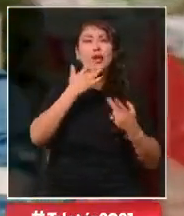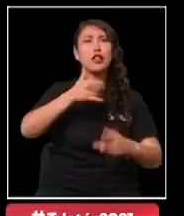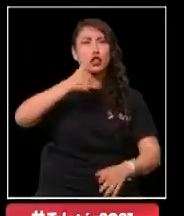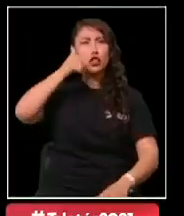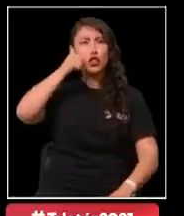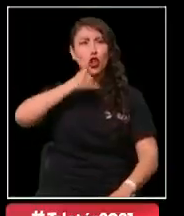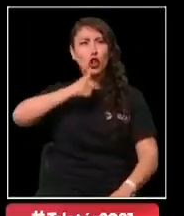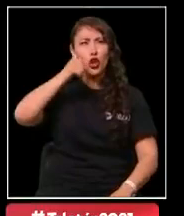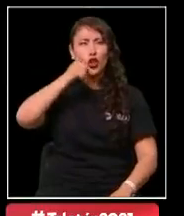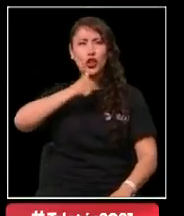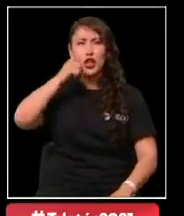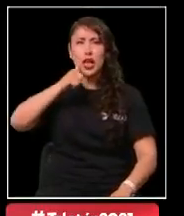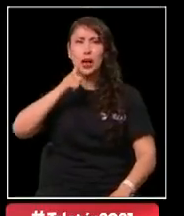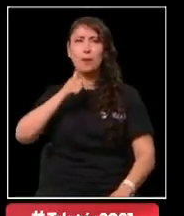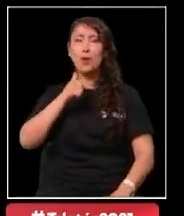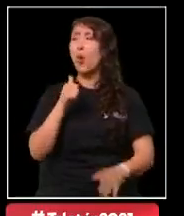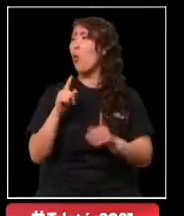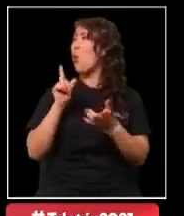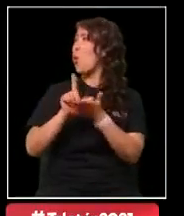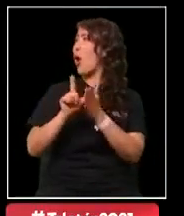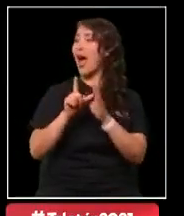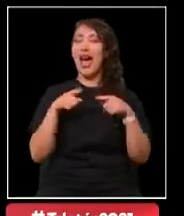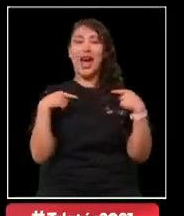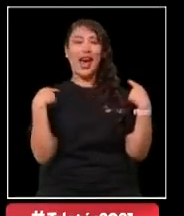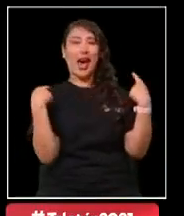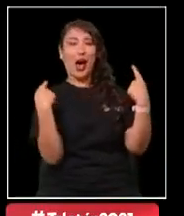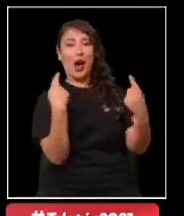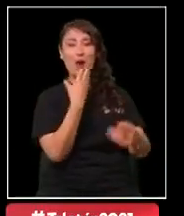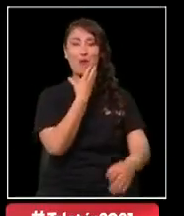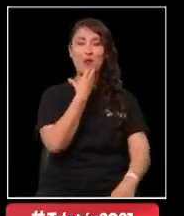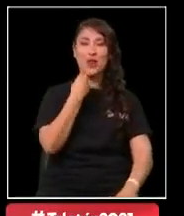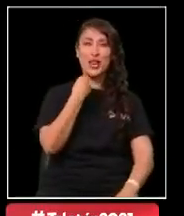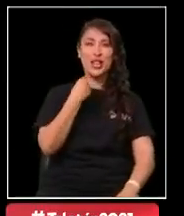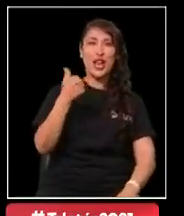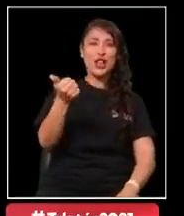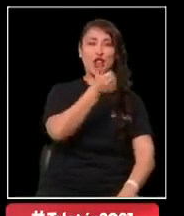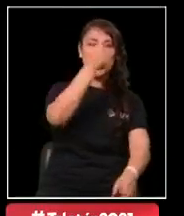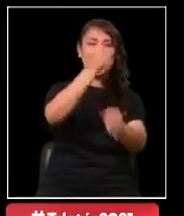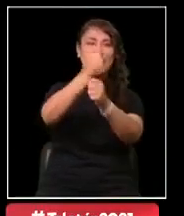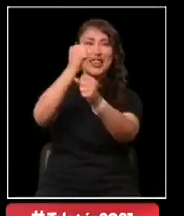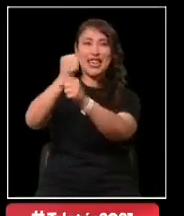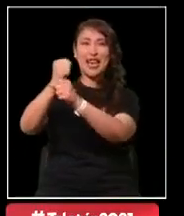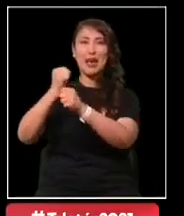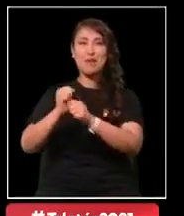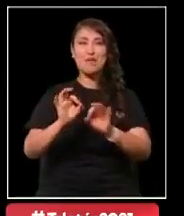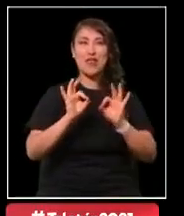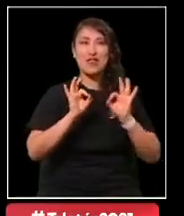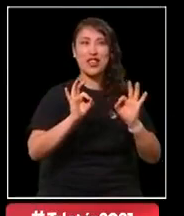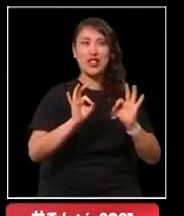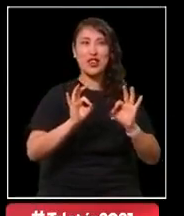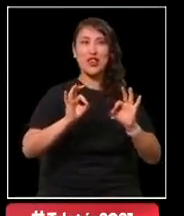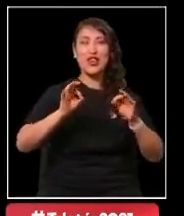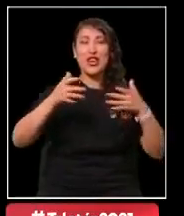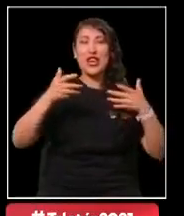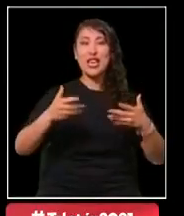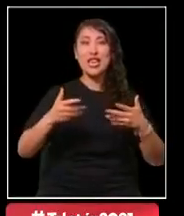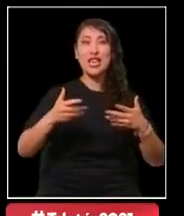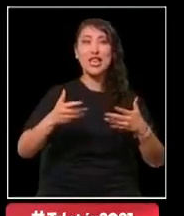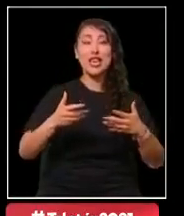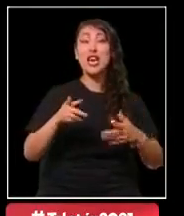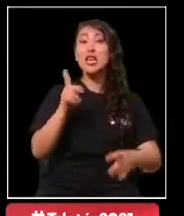días. Hay un ambiente muy bonito, gracias. Estamos haciendo muy bien tu trabajo, te quiero poner Capi. Ese es mi Capi. ¿Cómo está,